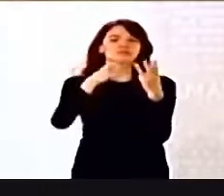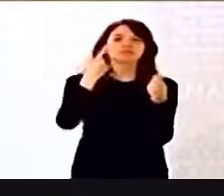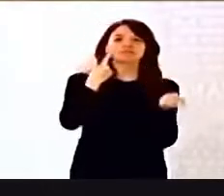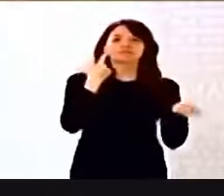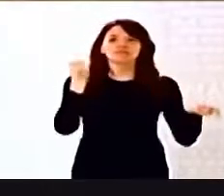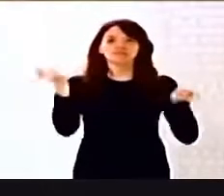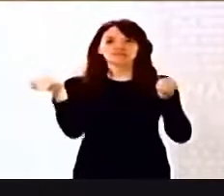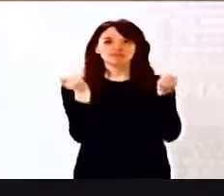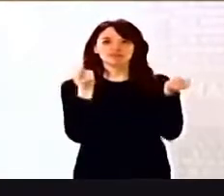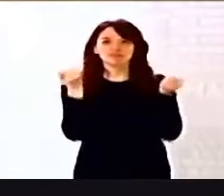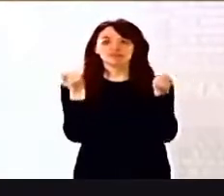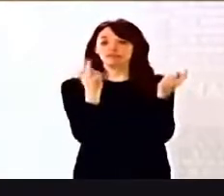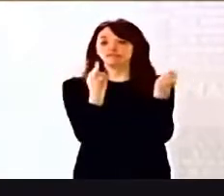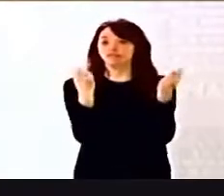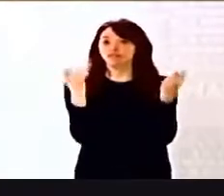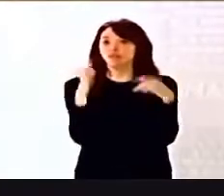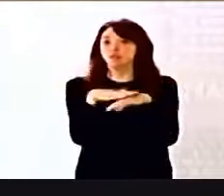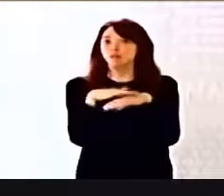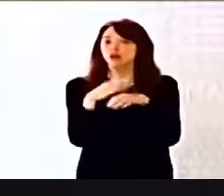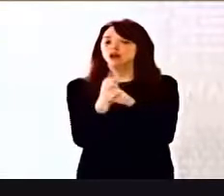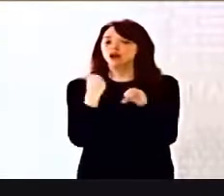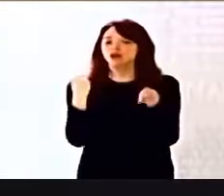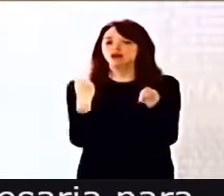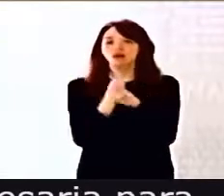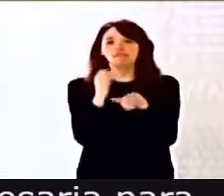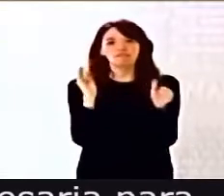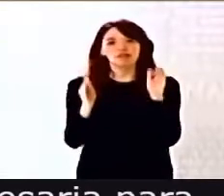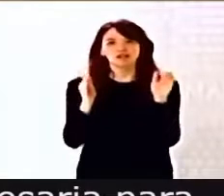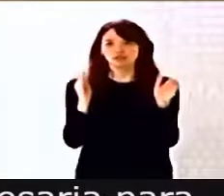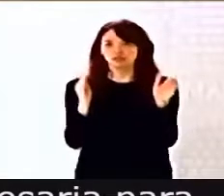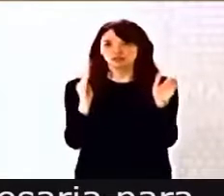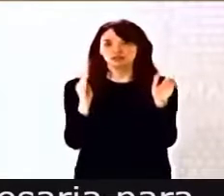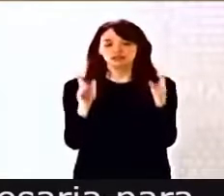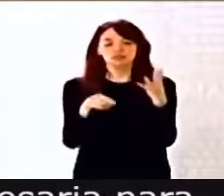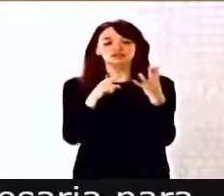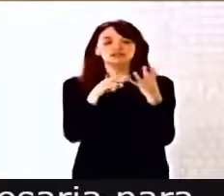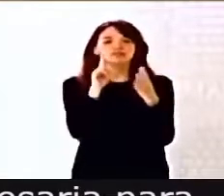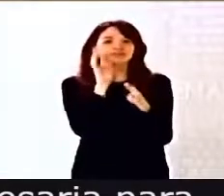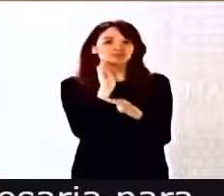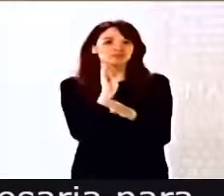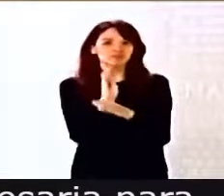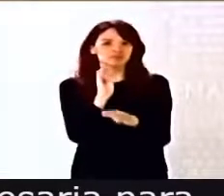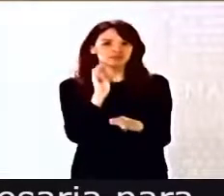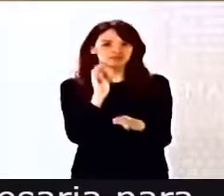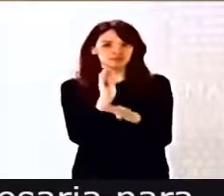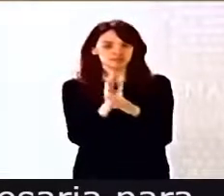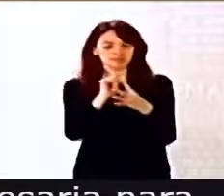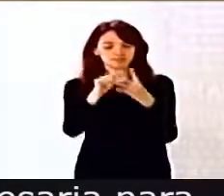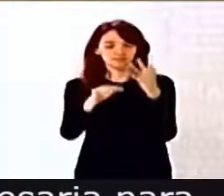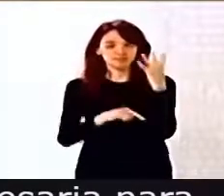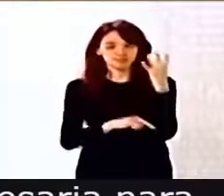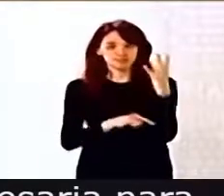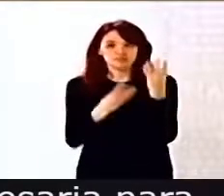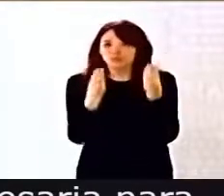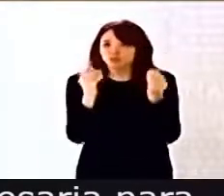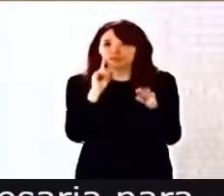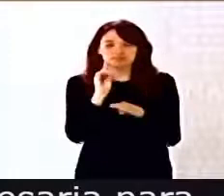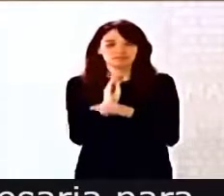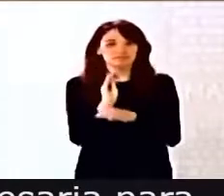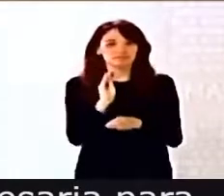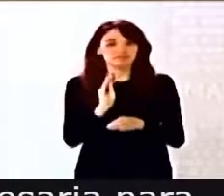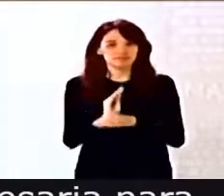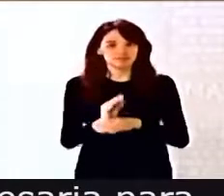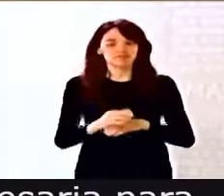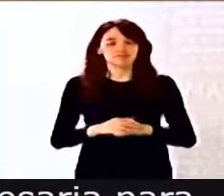coordinación necesaria para trabajar en esta fase y prudencia. Muchísima prudencia.